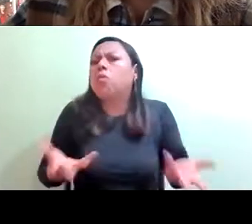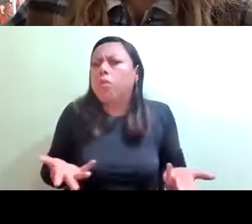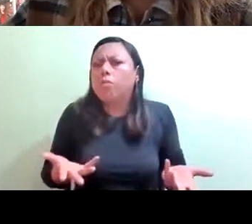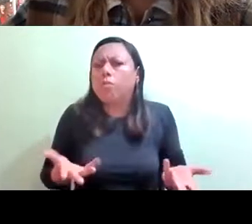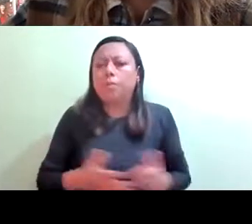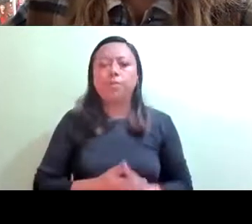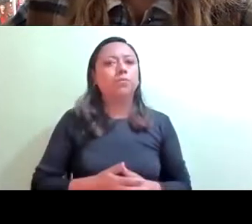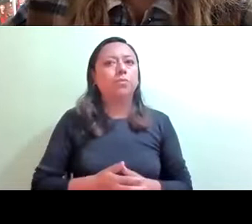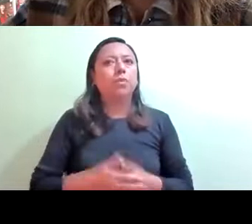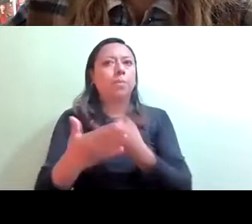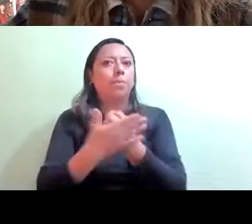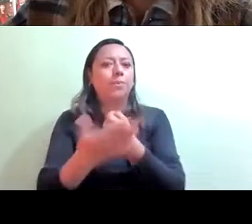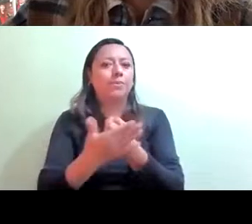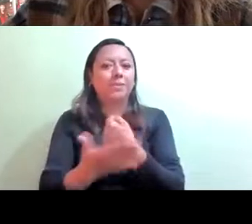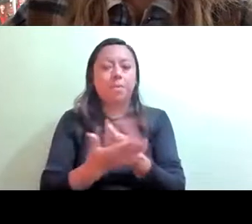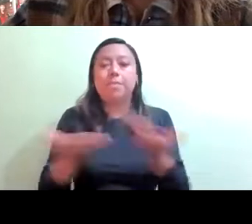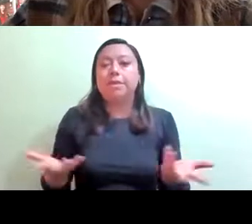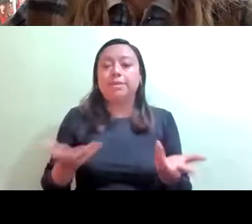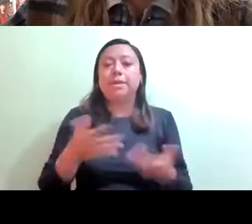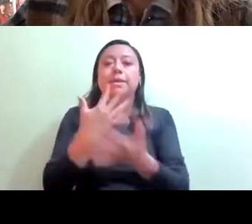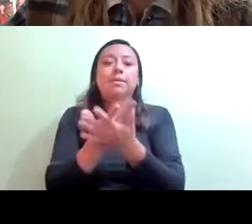¿Qué nos espera con la seguridad social?